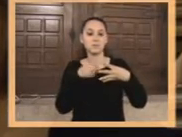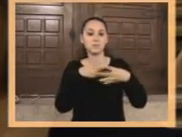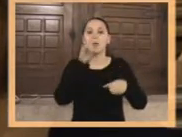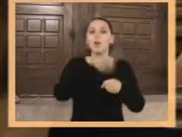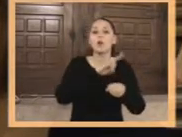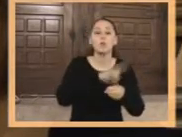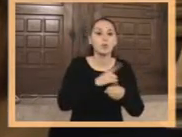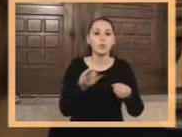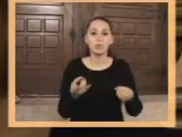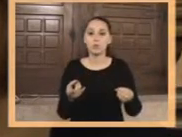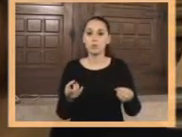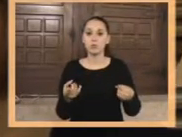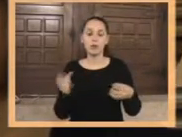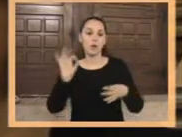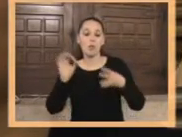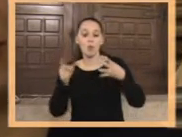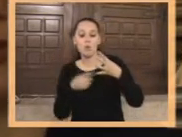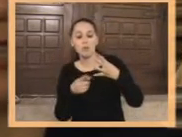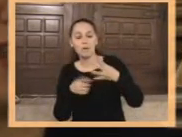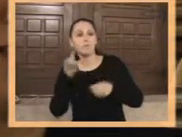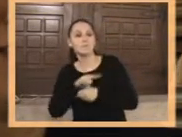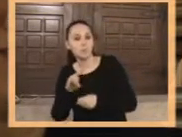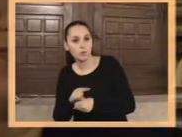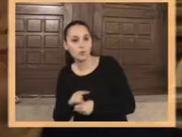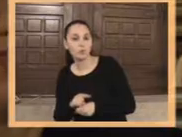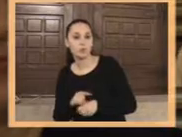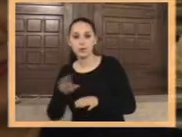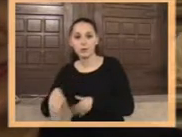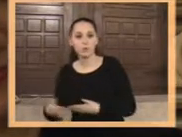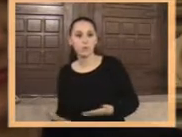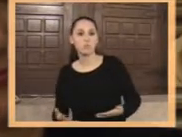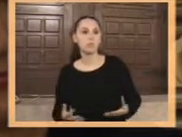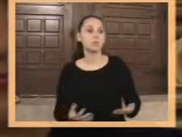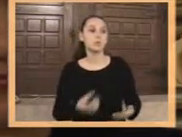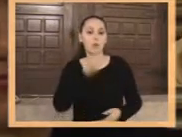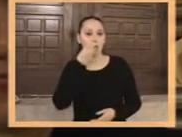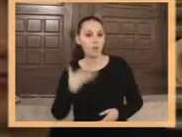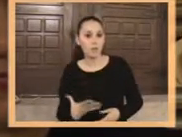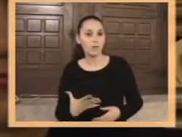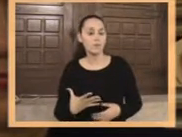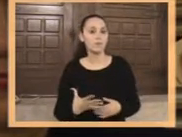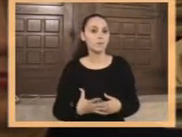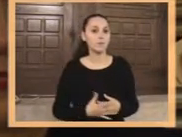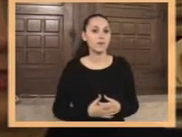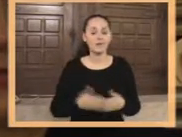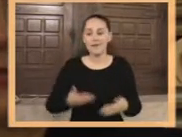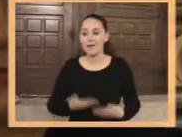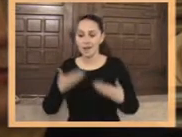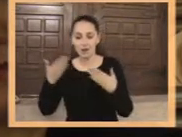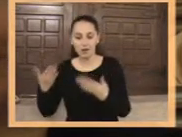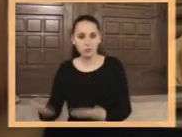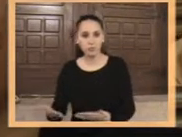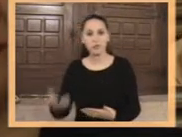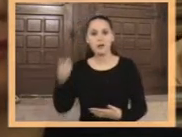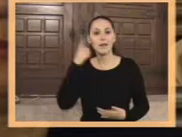último no sé qué de cada mes, vendría bien precisamente y ayudaría a ese hábito